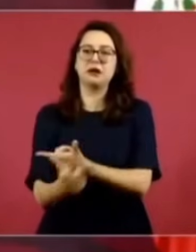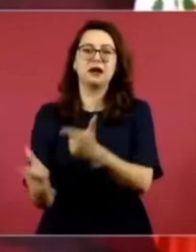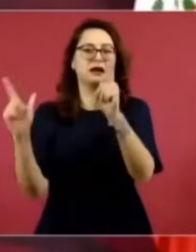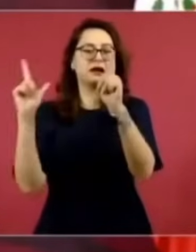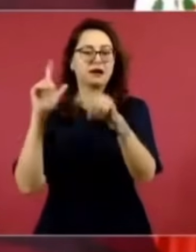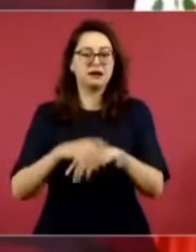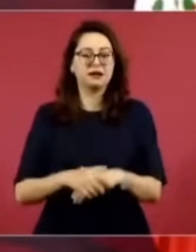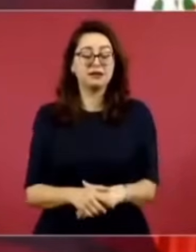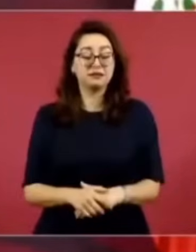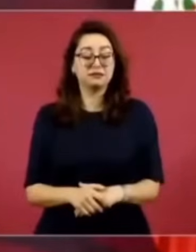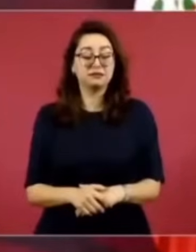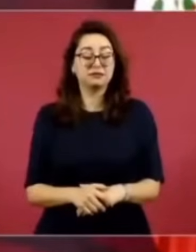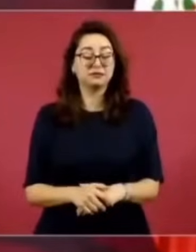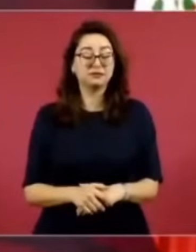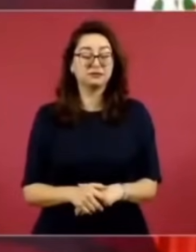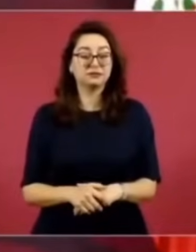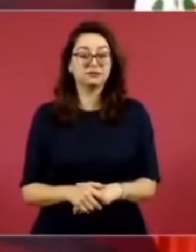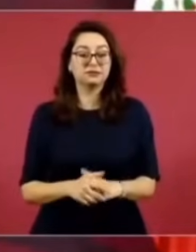Pero así,